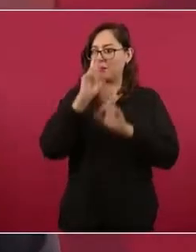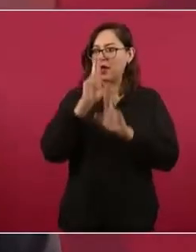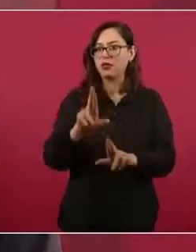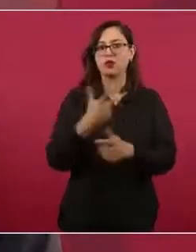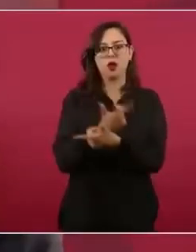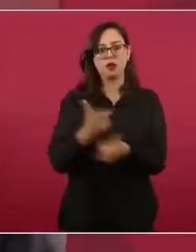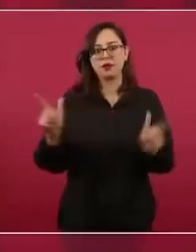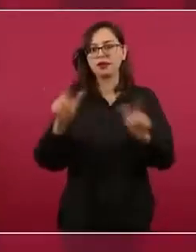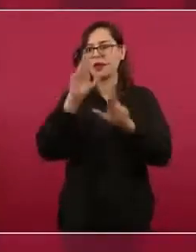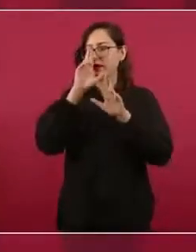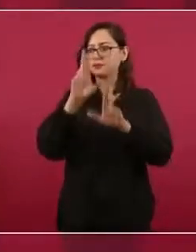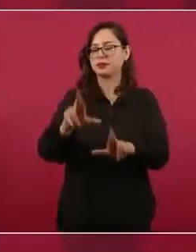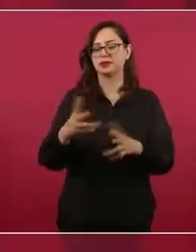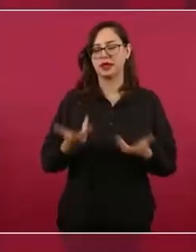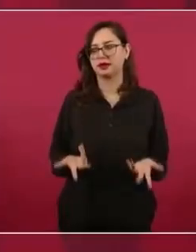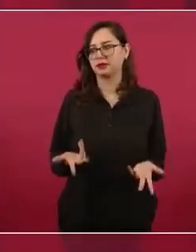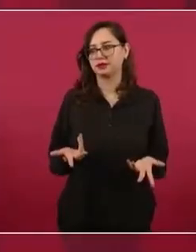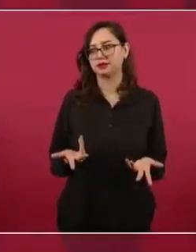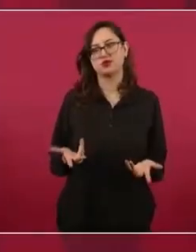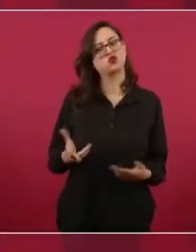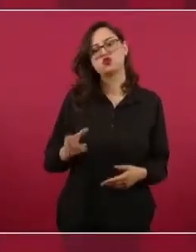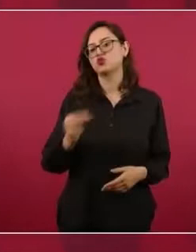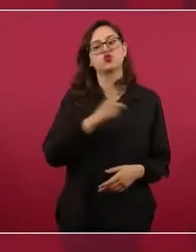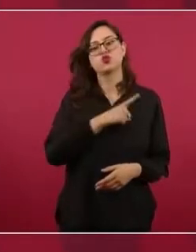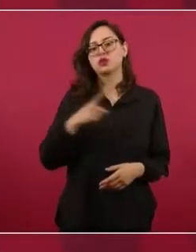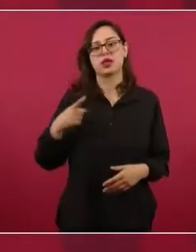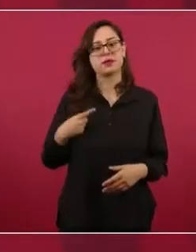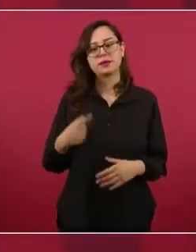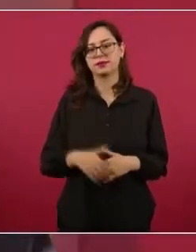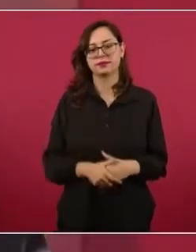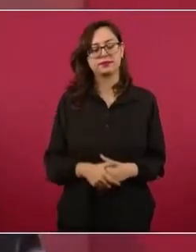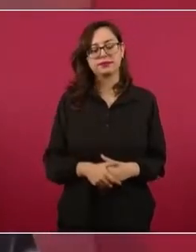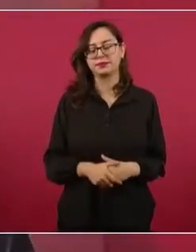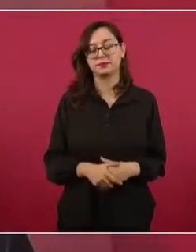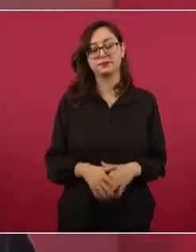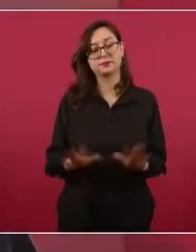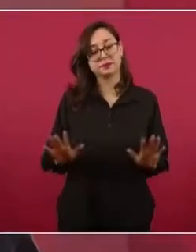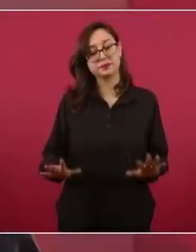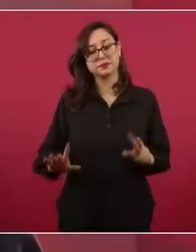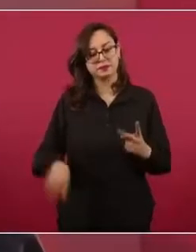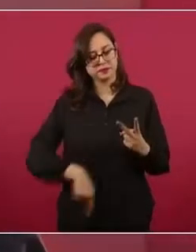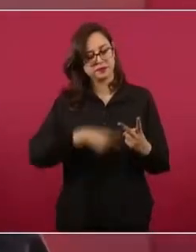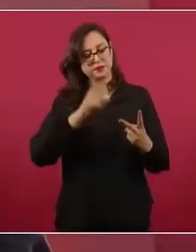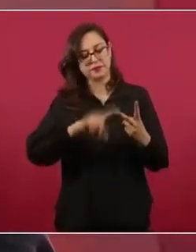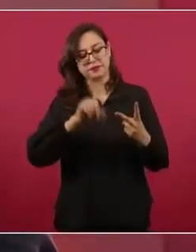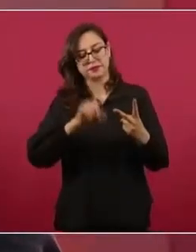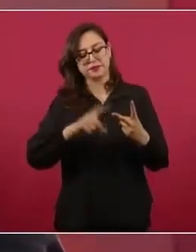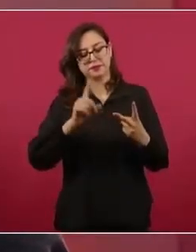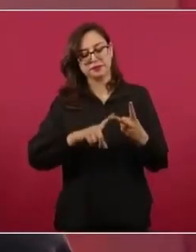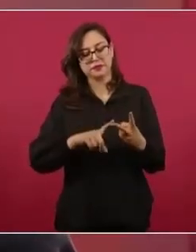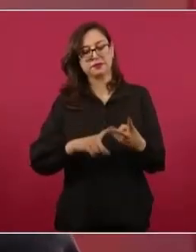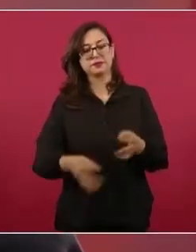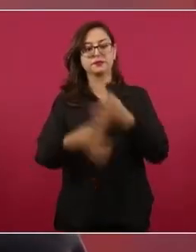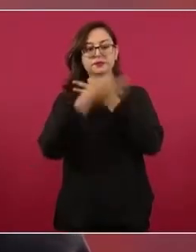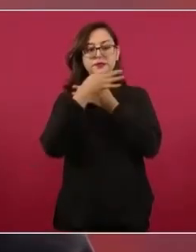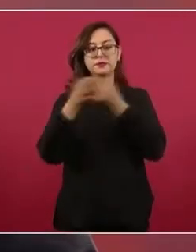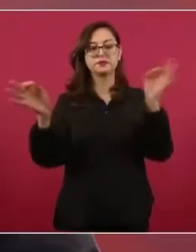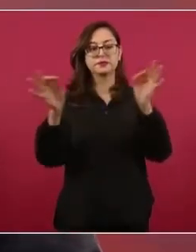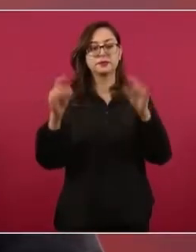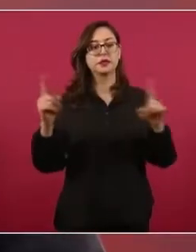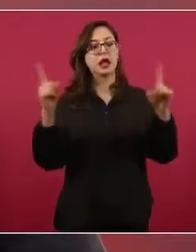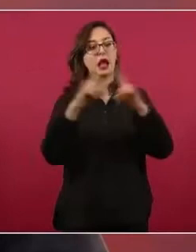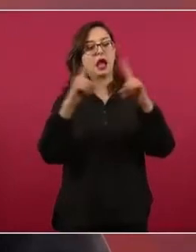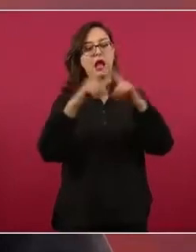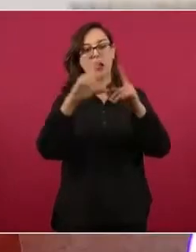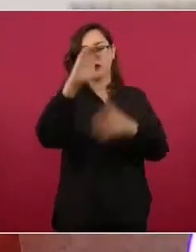Y lo segundo que quiero decir es que celebro el comunicado de la Iglesia